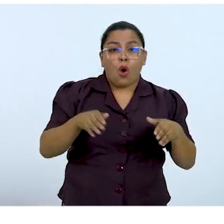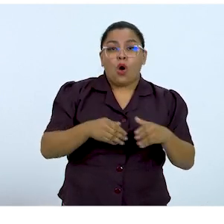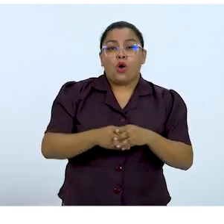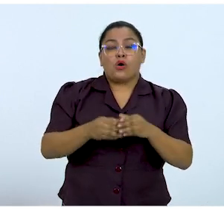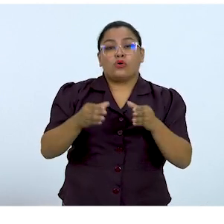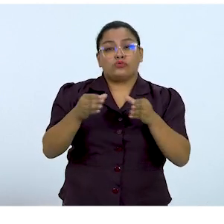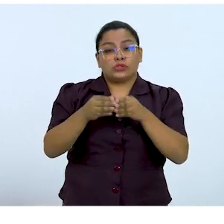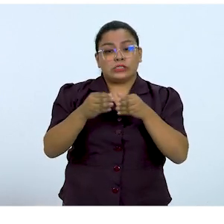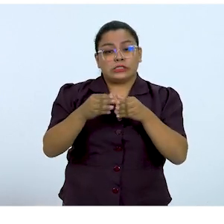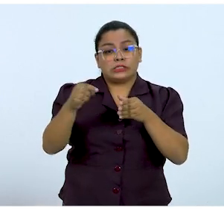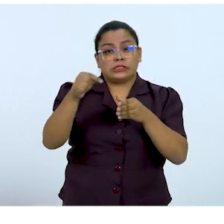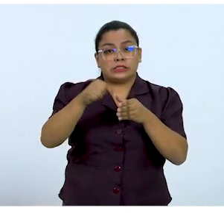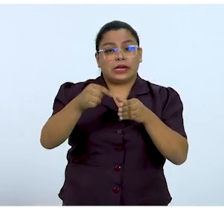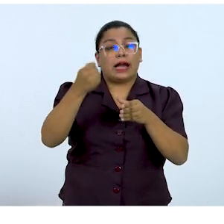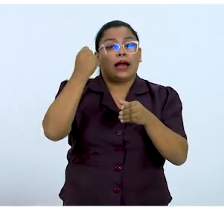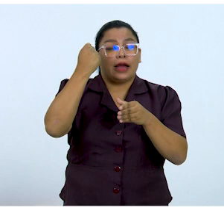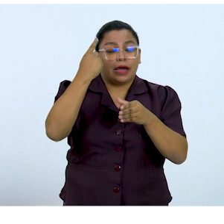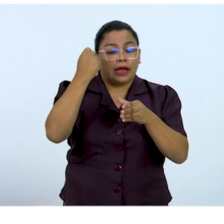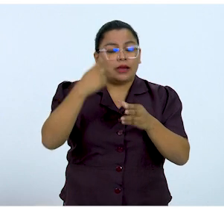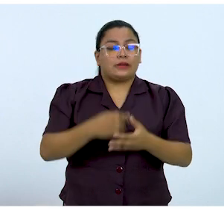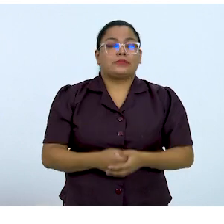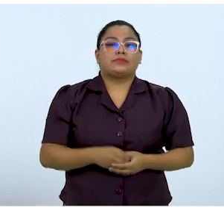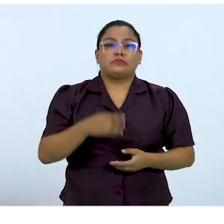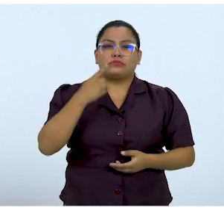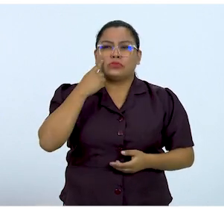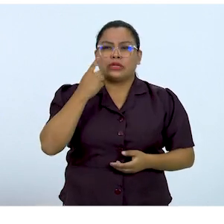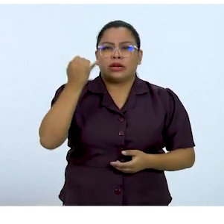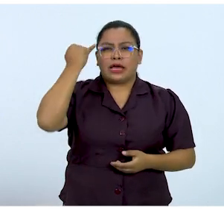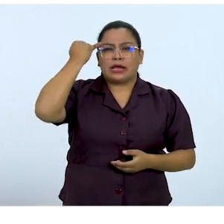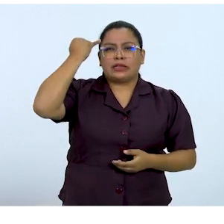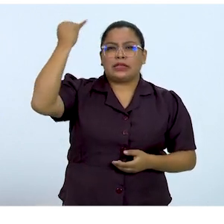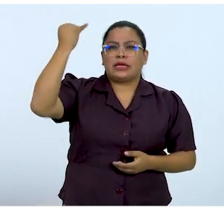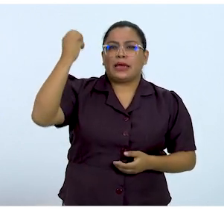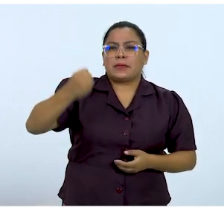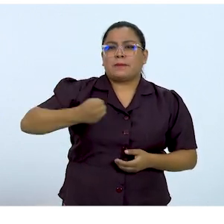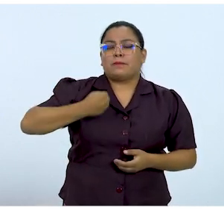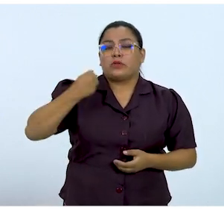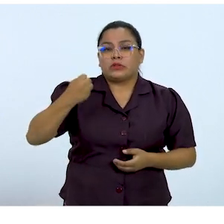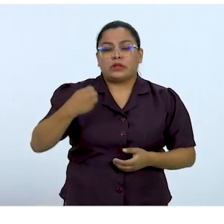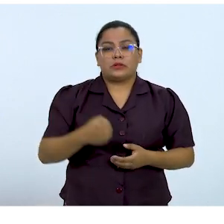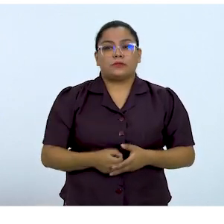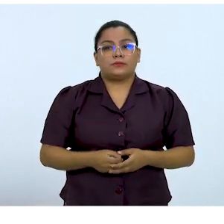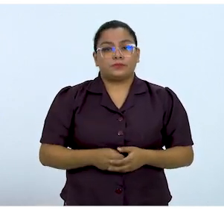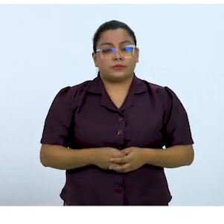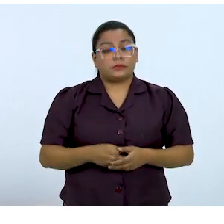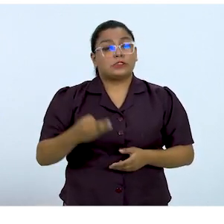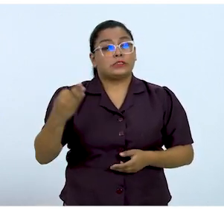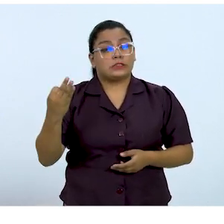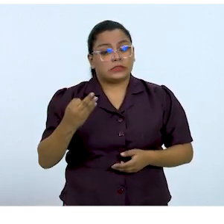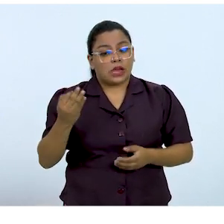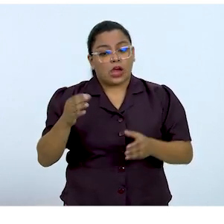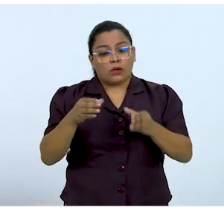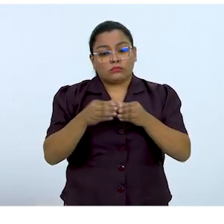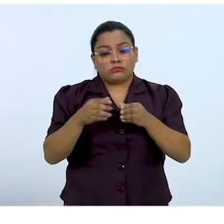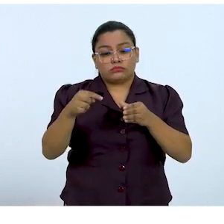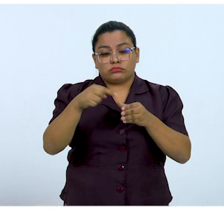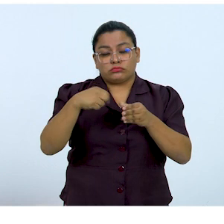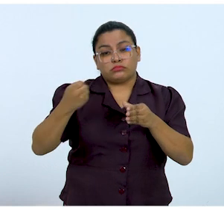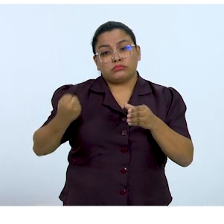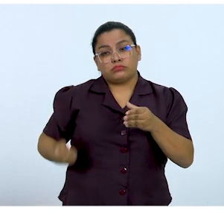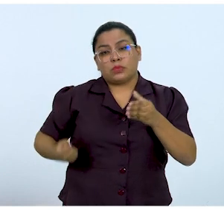comprendan. Enfatiza los puntos importantes y los datos. Es necesario que el